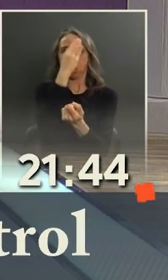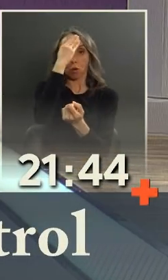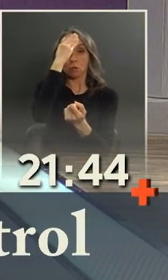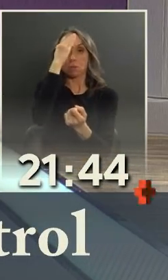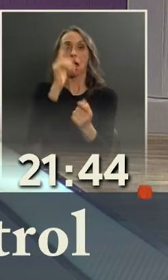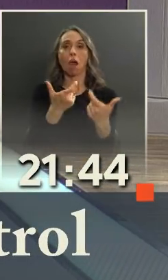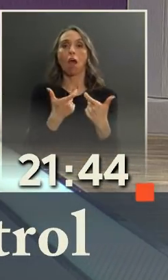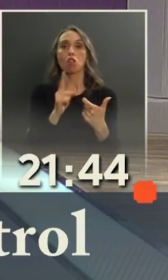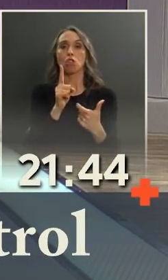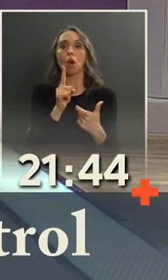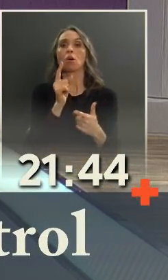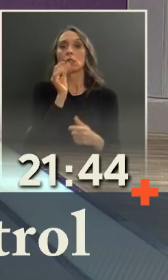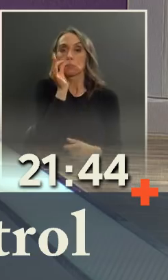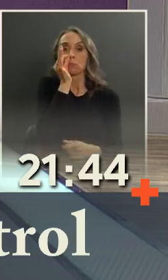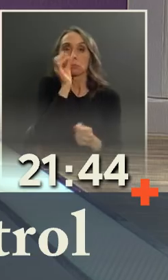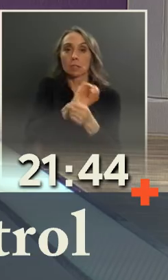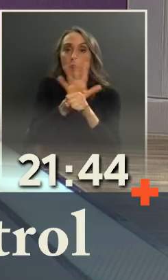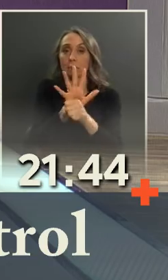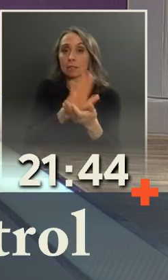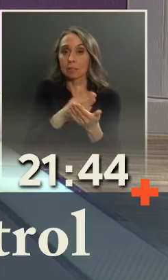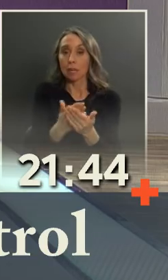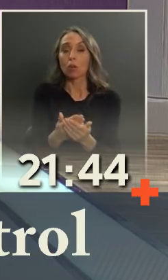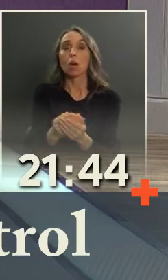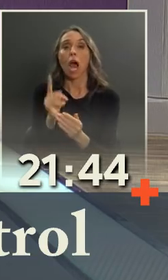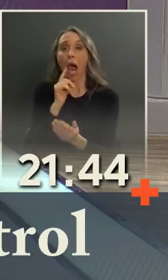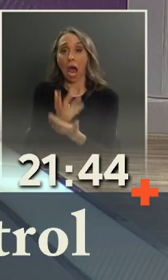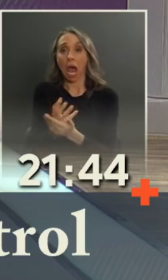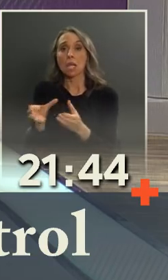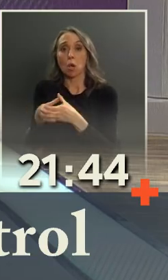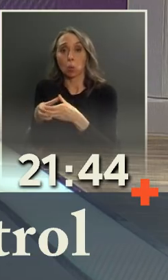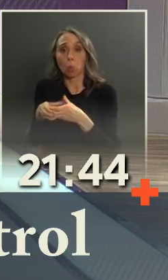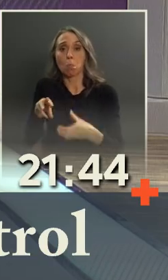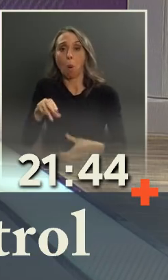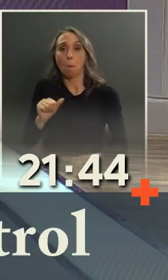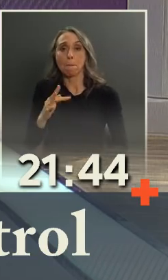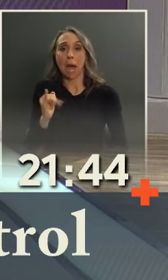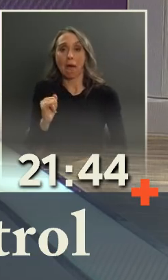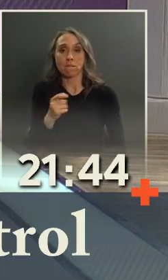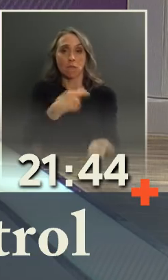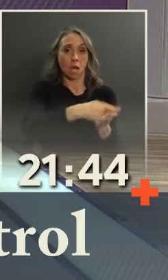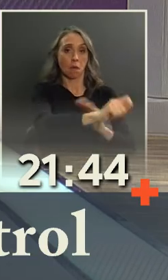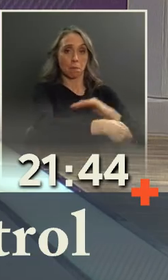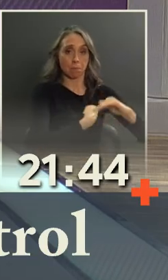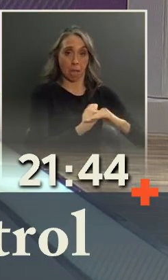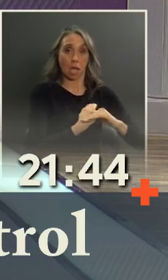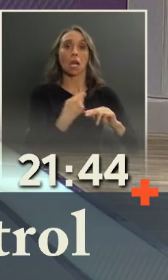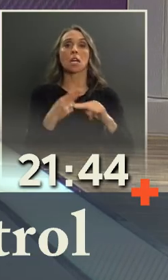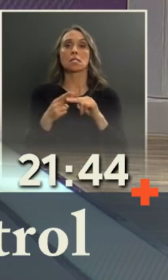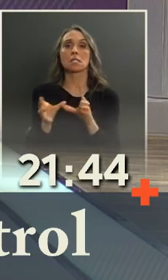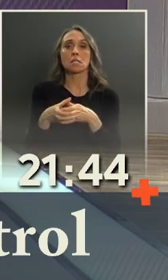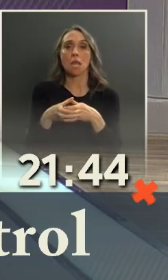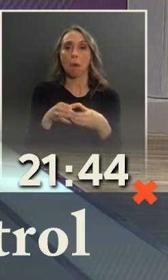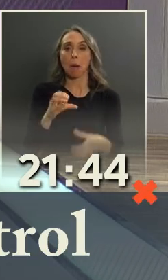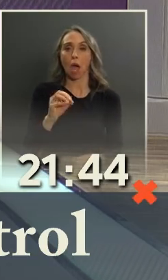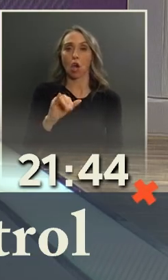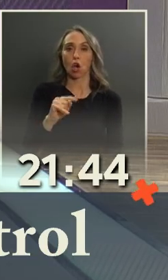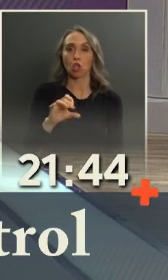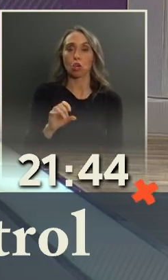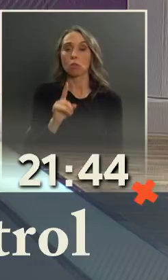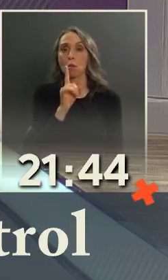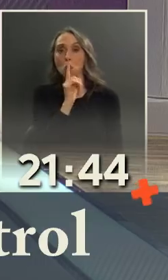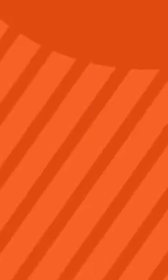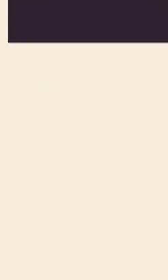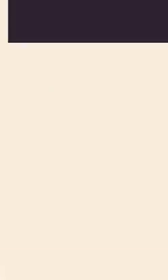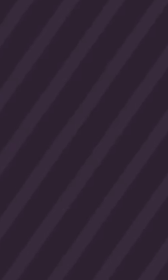contar la impune acción de mafias, de coyotes y transportes piratas. Esto es Reportajes de Tele